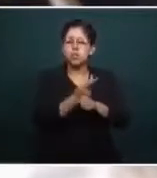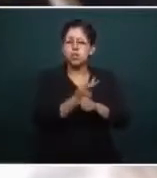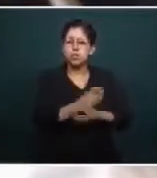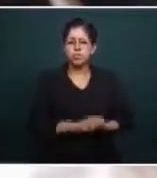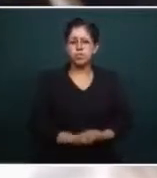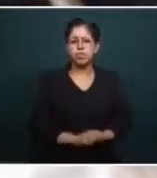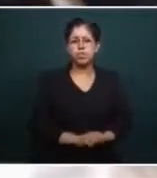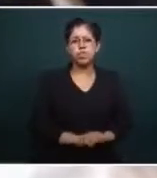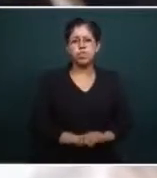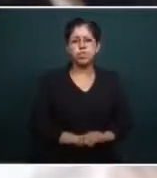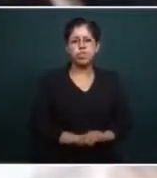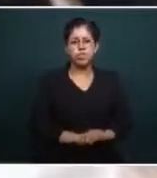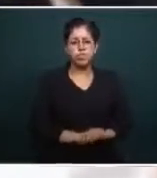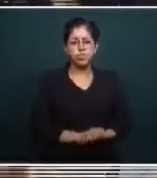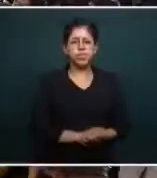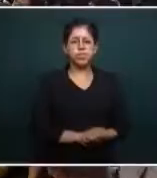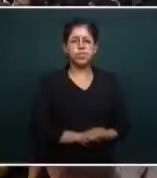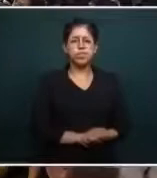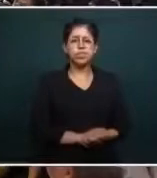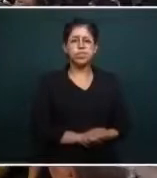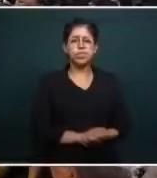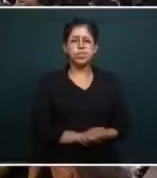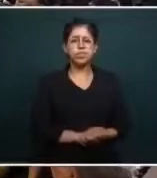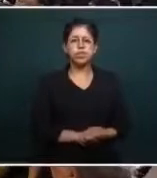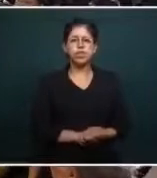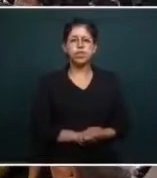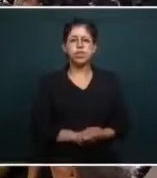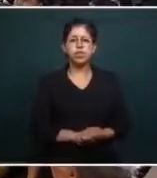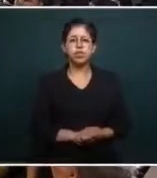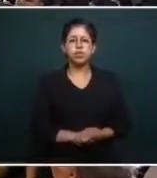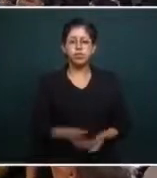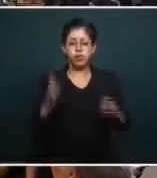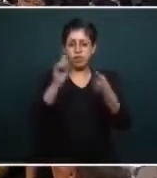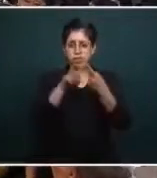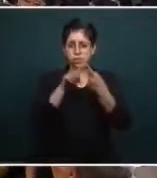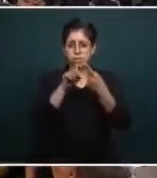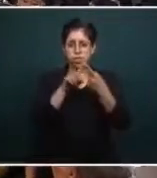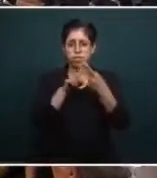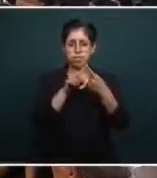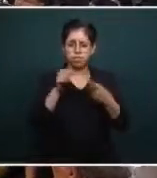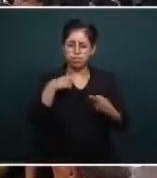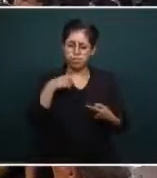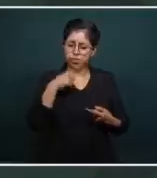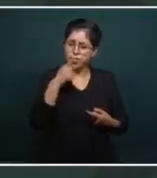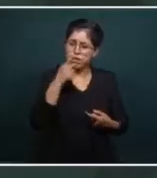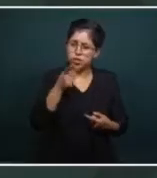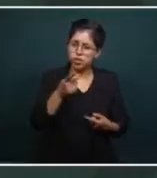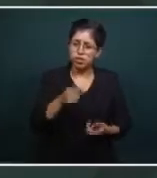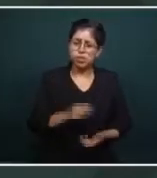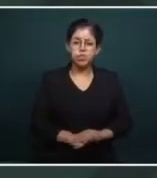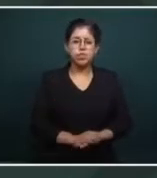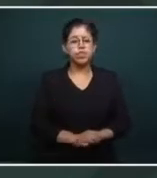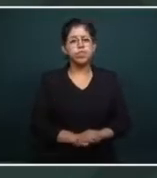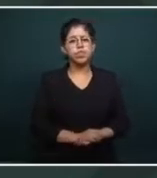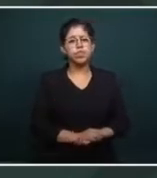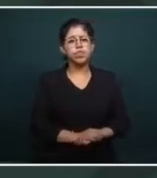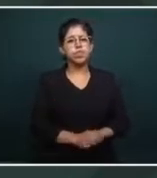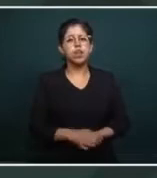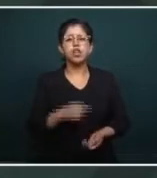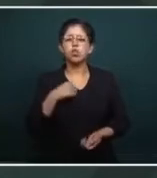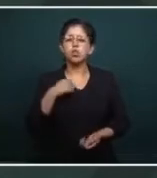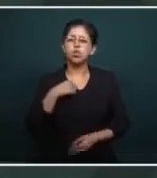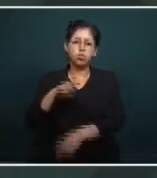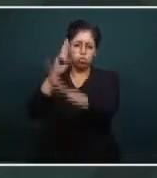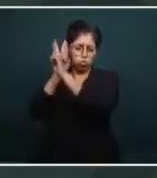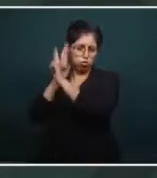the en contra de crime esa she's been exfuncionaria. charged with. Bueno, acerca de lo primero, pues. So regarding the first part, I eh, insist somos respetuosos